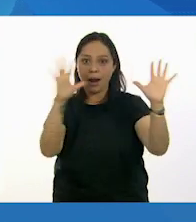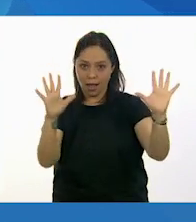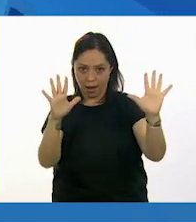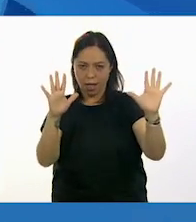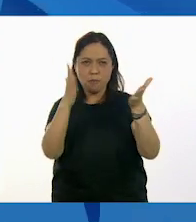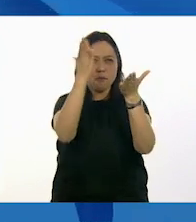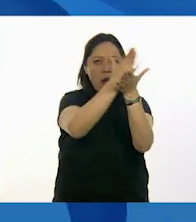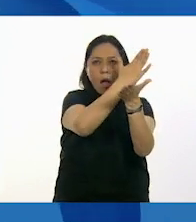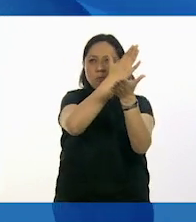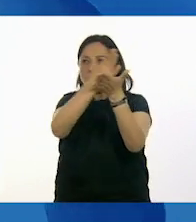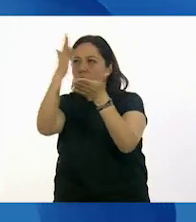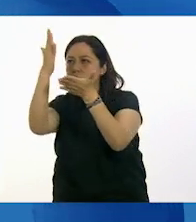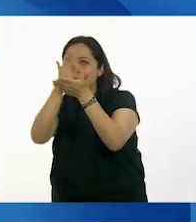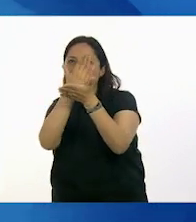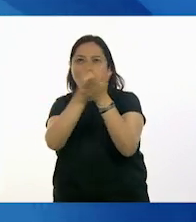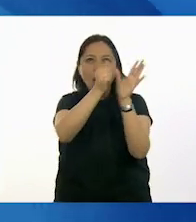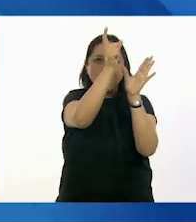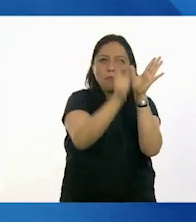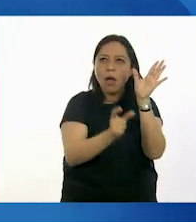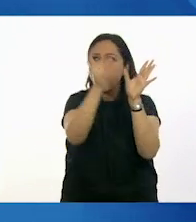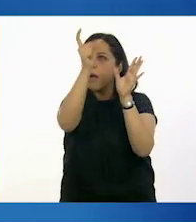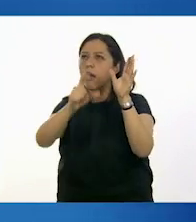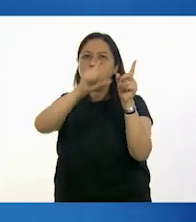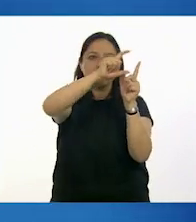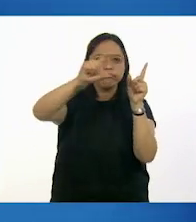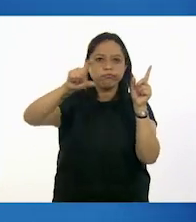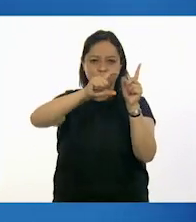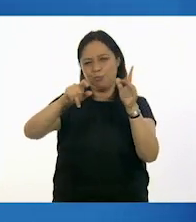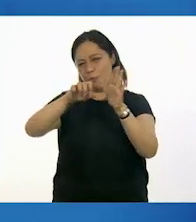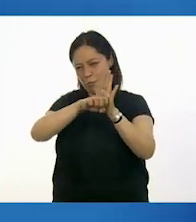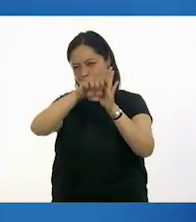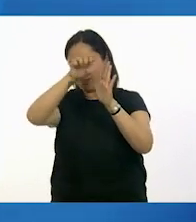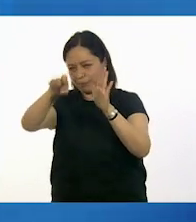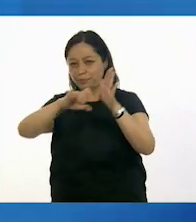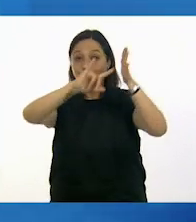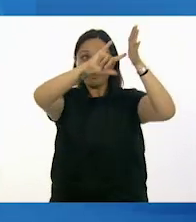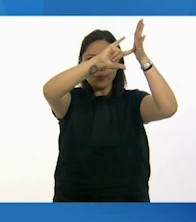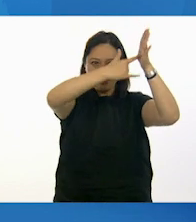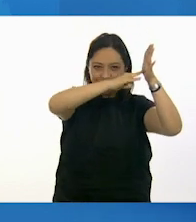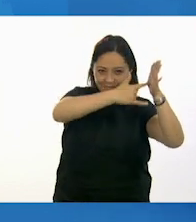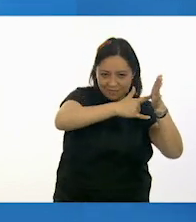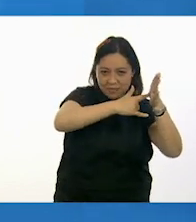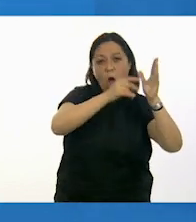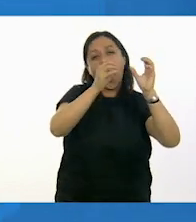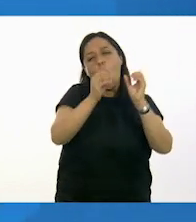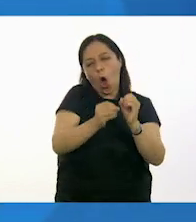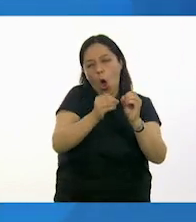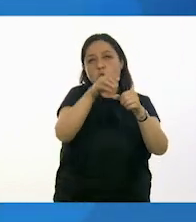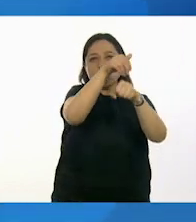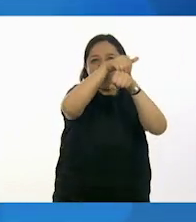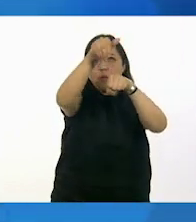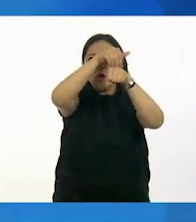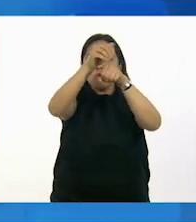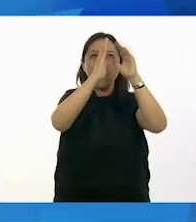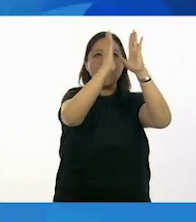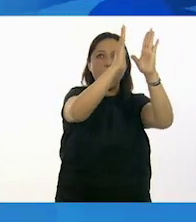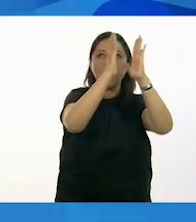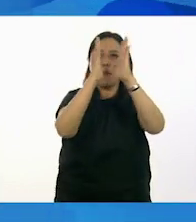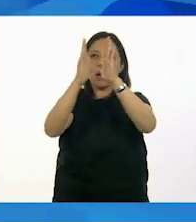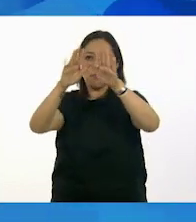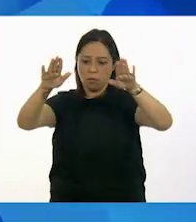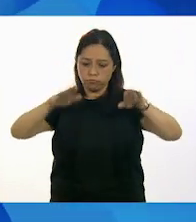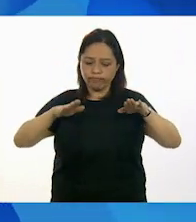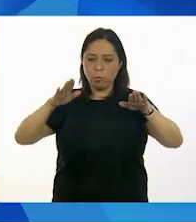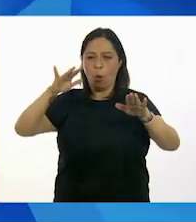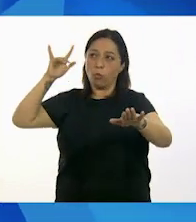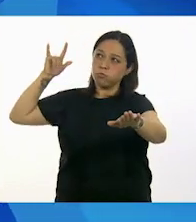catalogada, ya puede ser, en este caso, como lo hicimos, que puede ser por horarios o por pistas de aterrizaje. Y no solo eso,